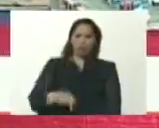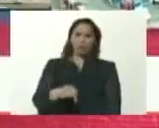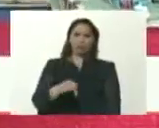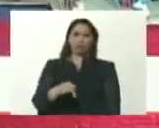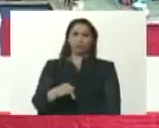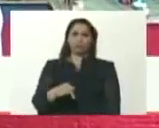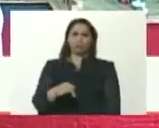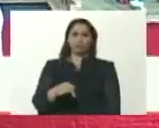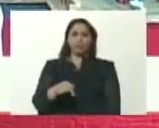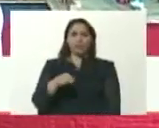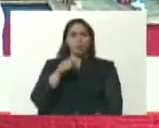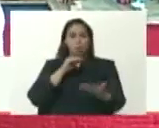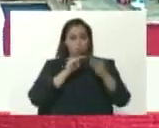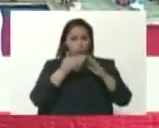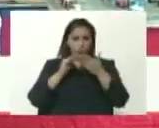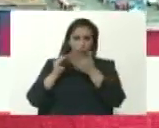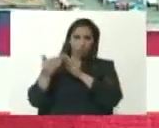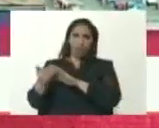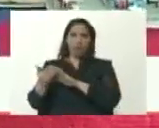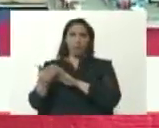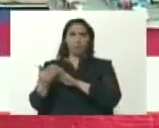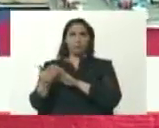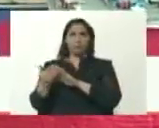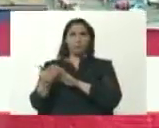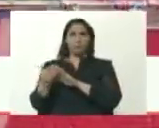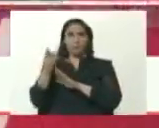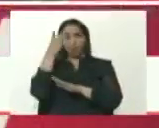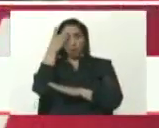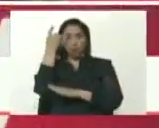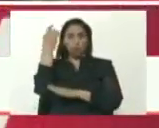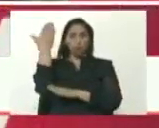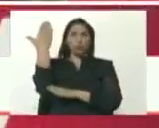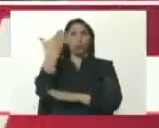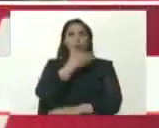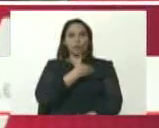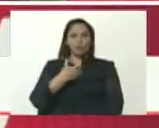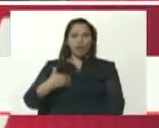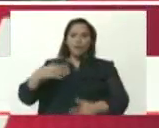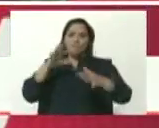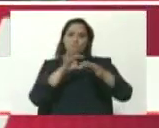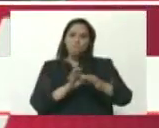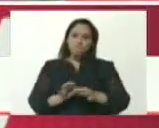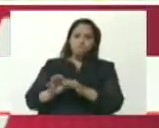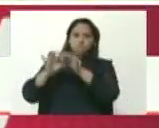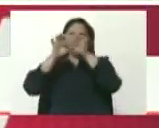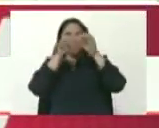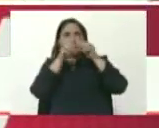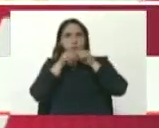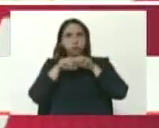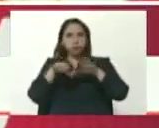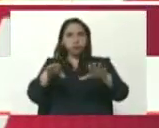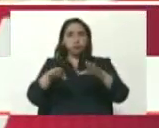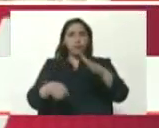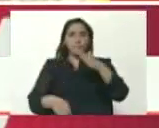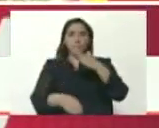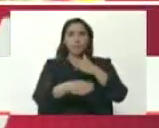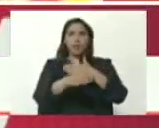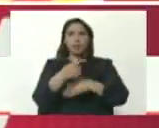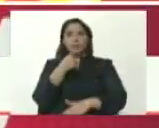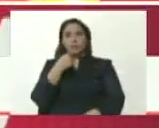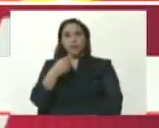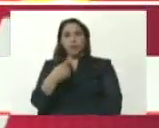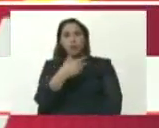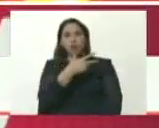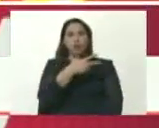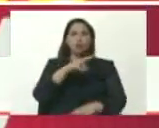en esta comunidad, y Dios mediante, en perfecto despliegue, diremos no más